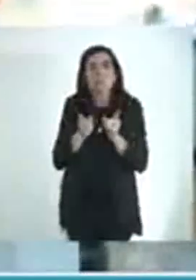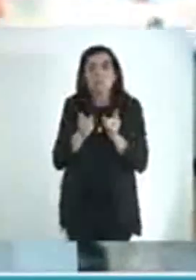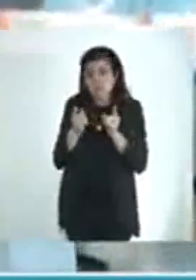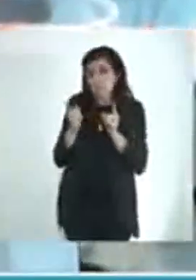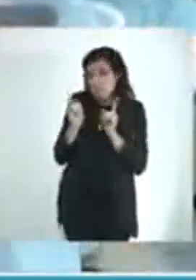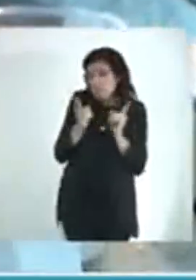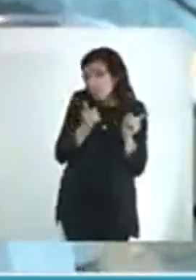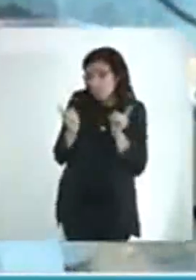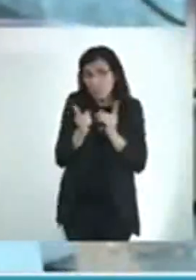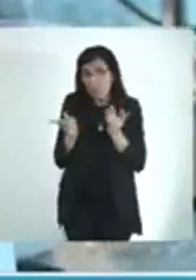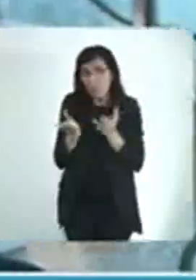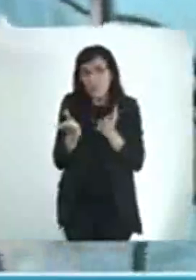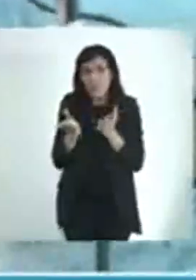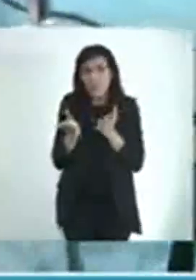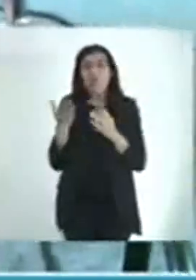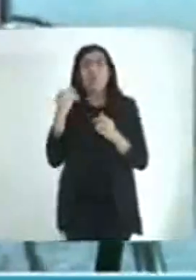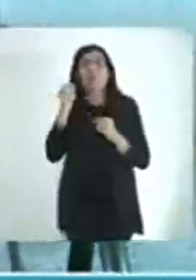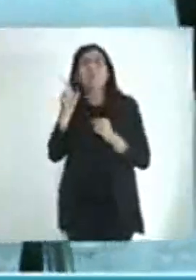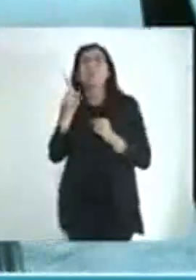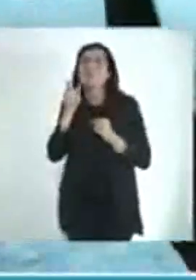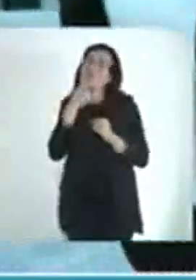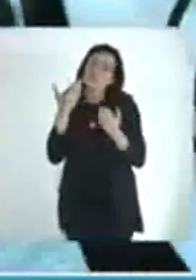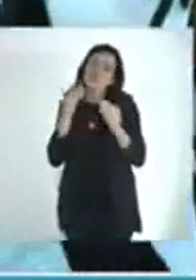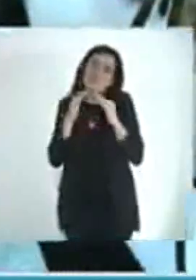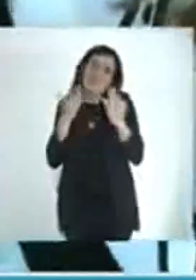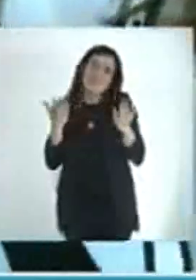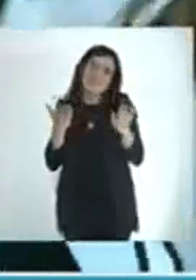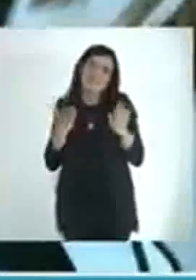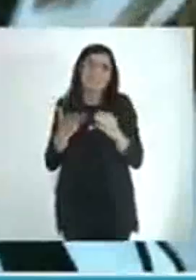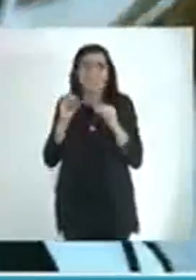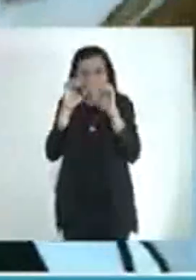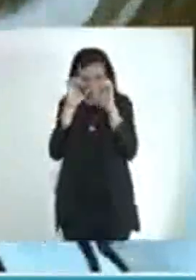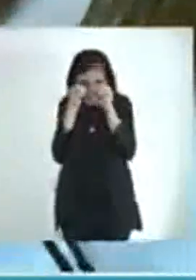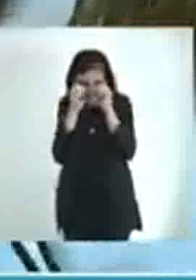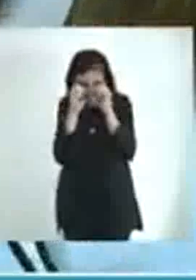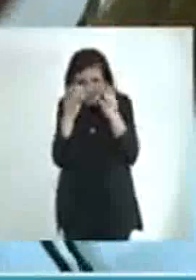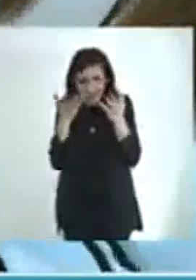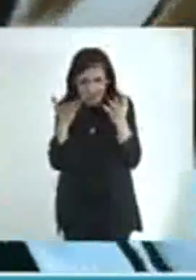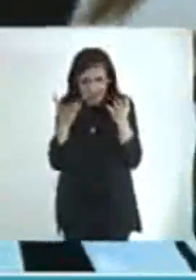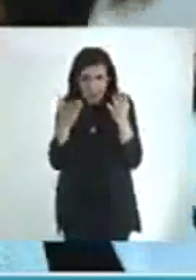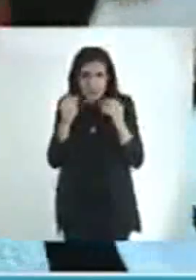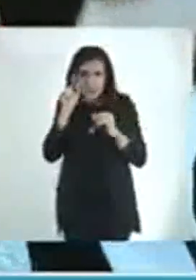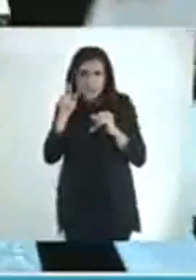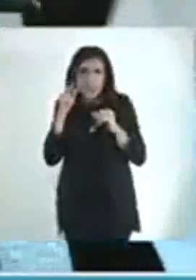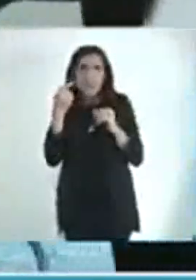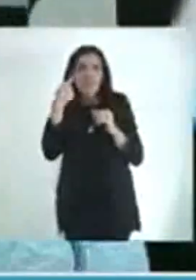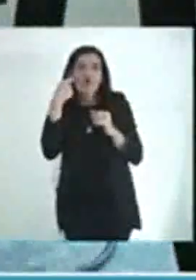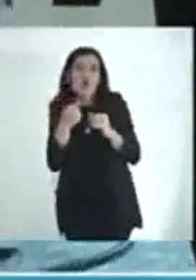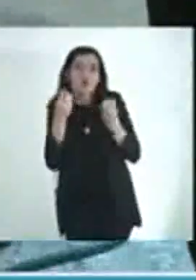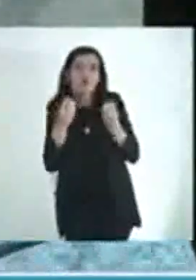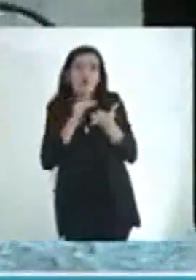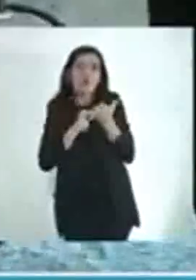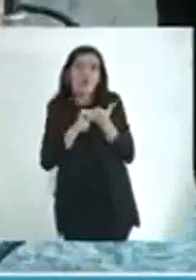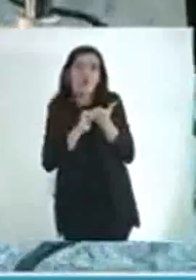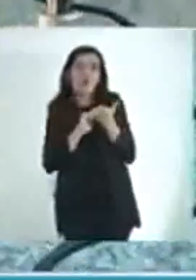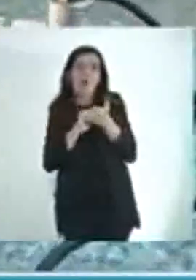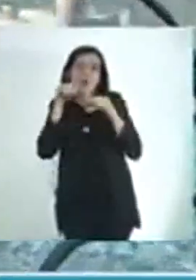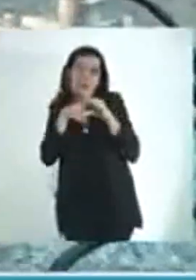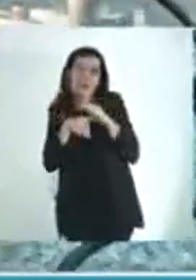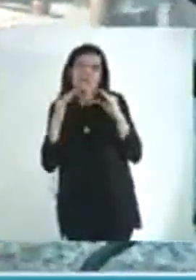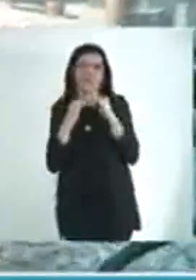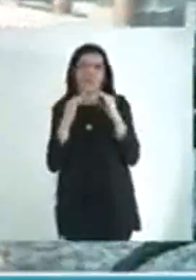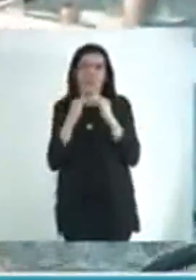mismas prácticas, pero lógicamente con materiales virtuales, ¿sí? Lo bueno que tiene, digamos, la propuesta